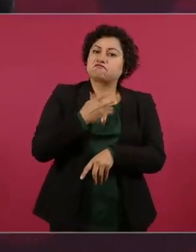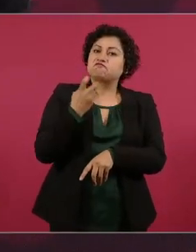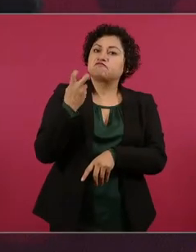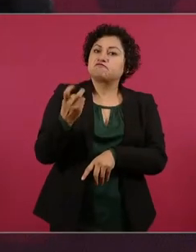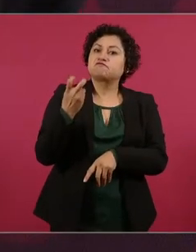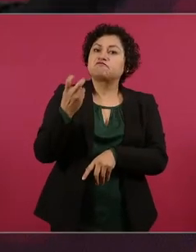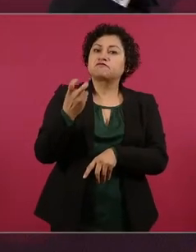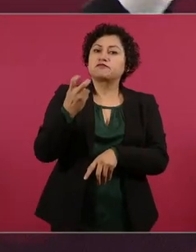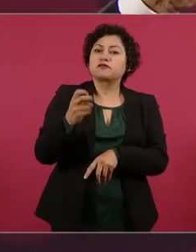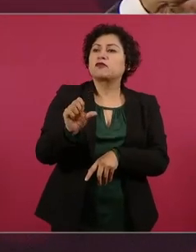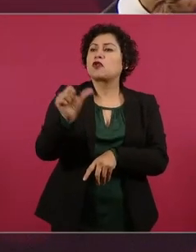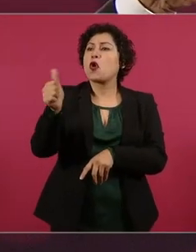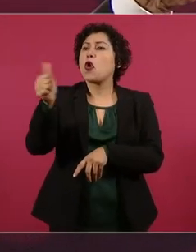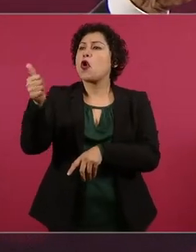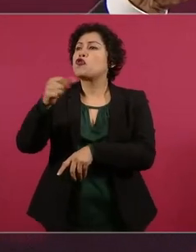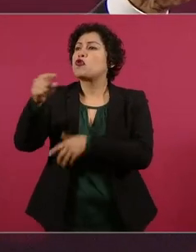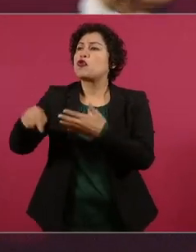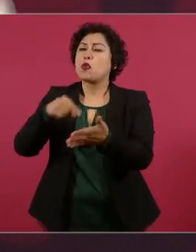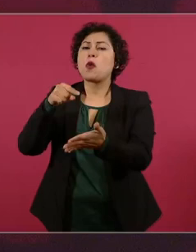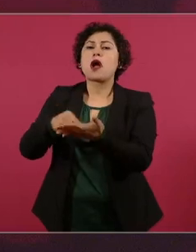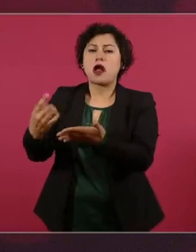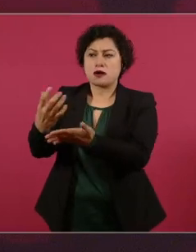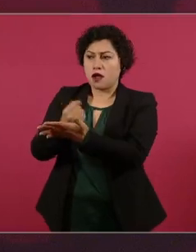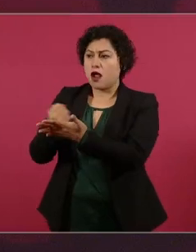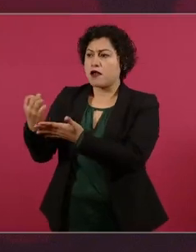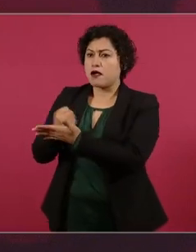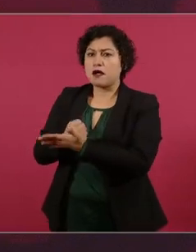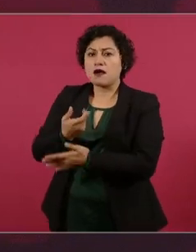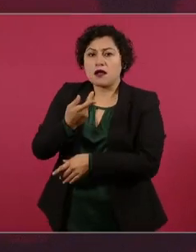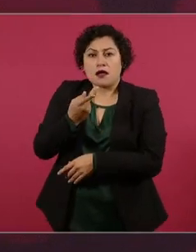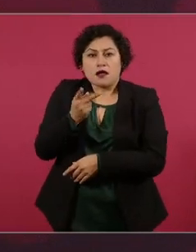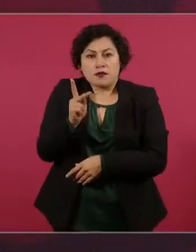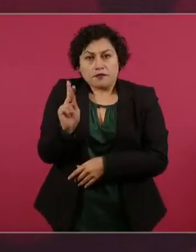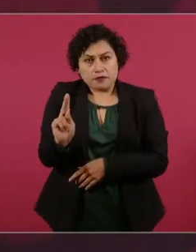Ganamos en otras partes, pero